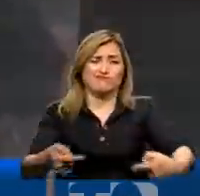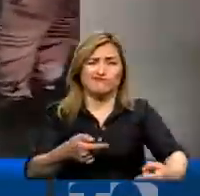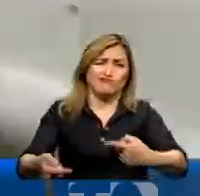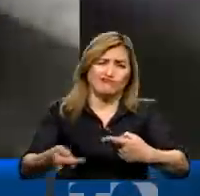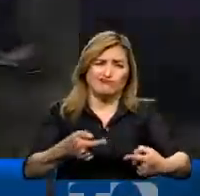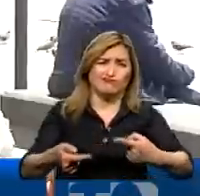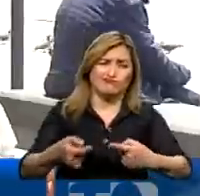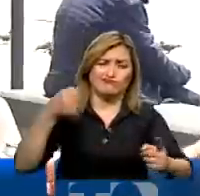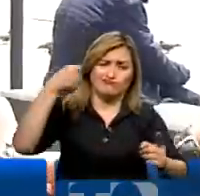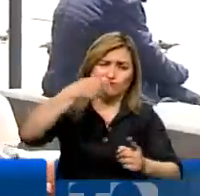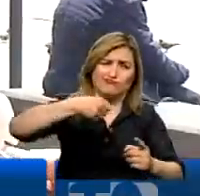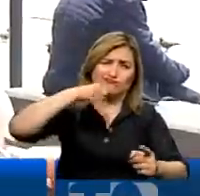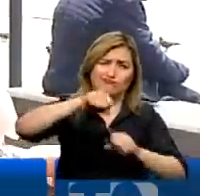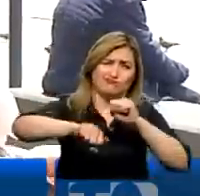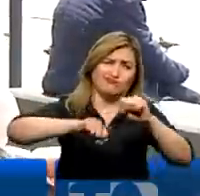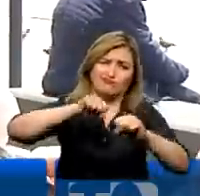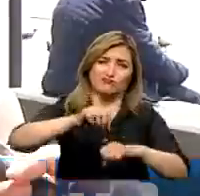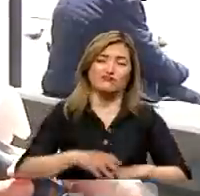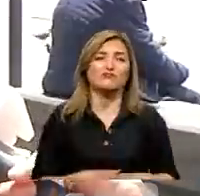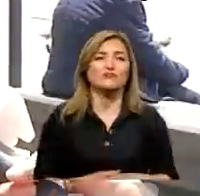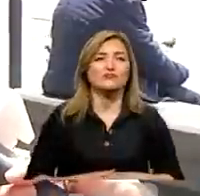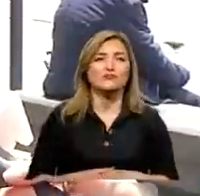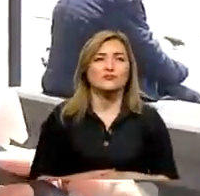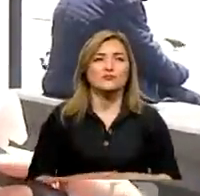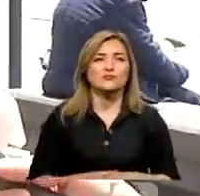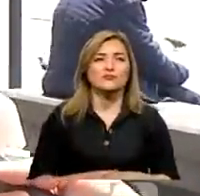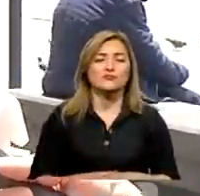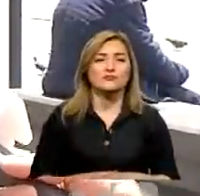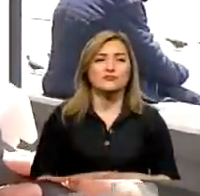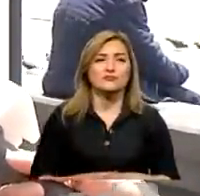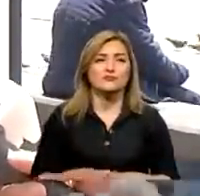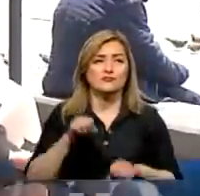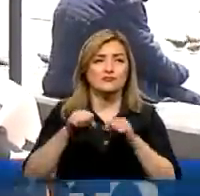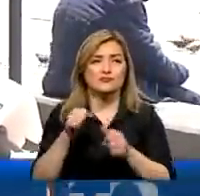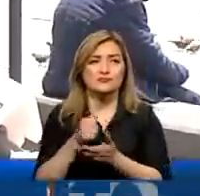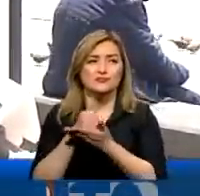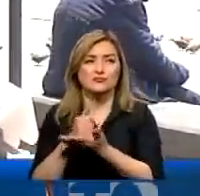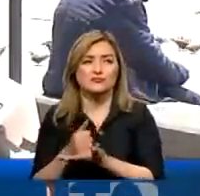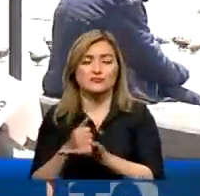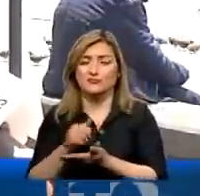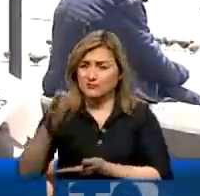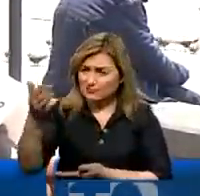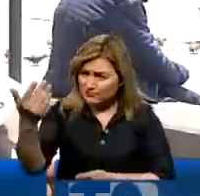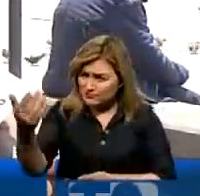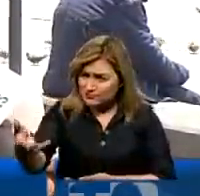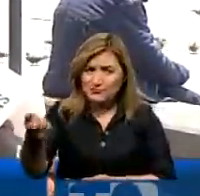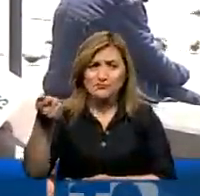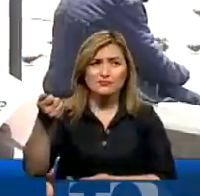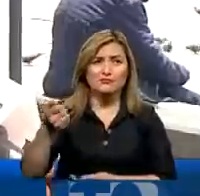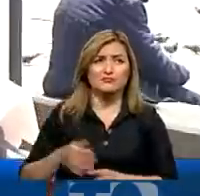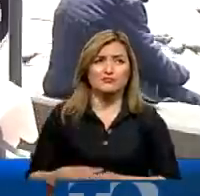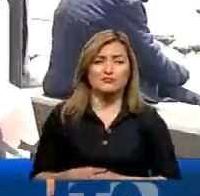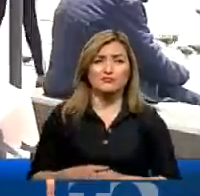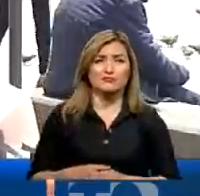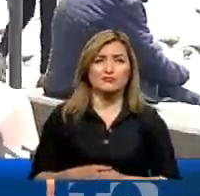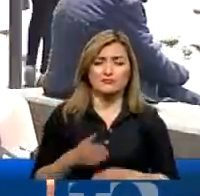peleas callejeras. En las peleas yo he tratado de evitarles, ayudar, les he desarmado, les digo, traigan por favor,